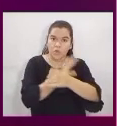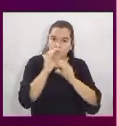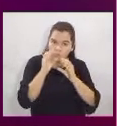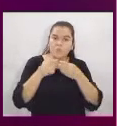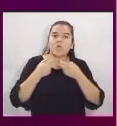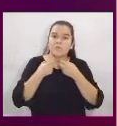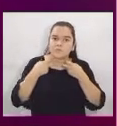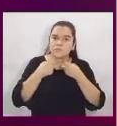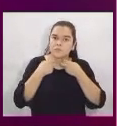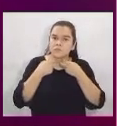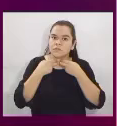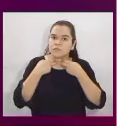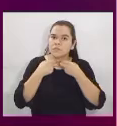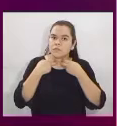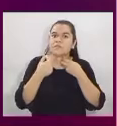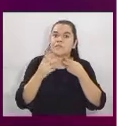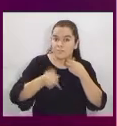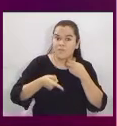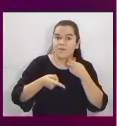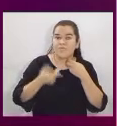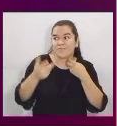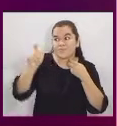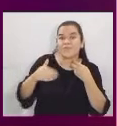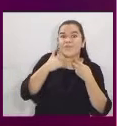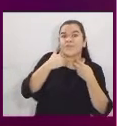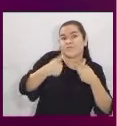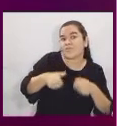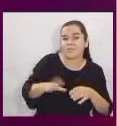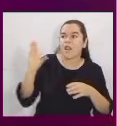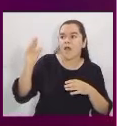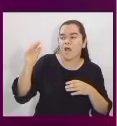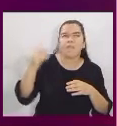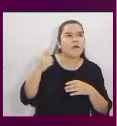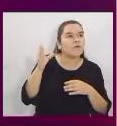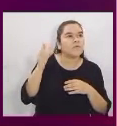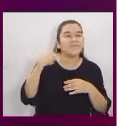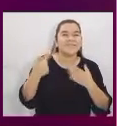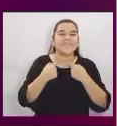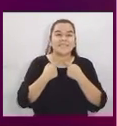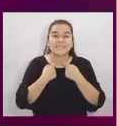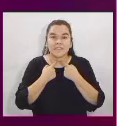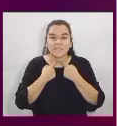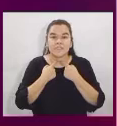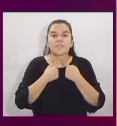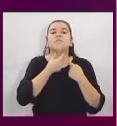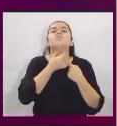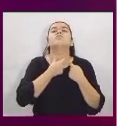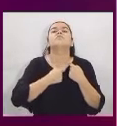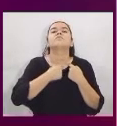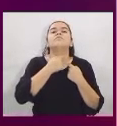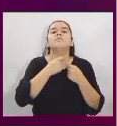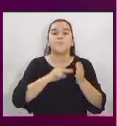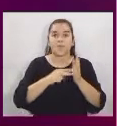permite modular la voz como la oímos en una persona normal. Cuando estos músculos no se